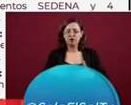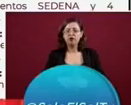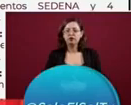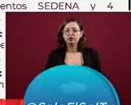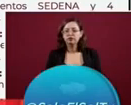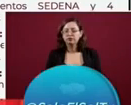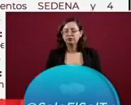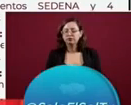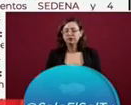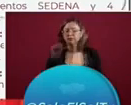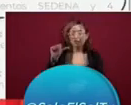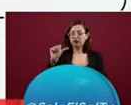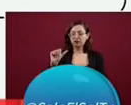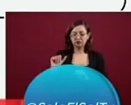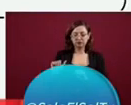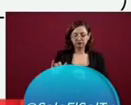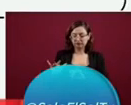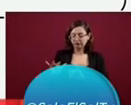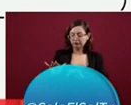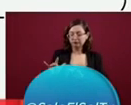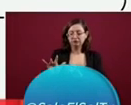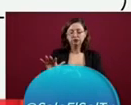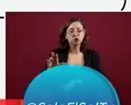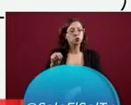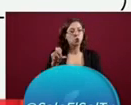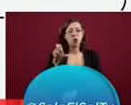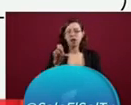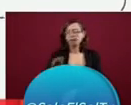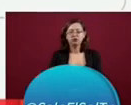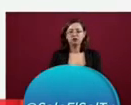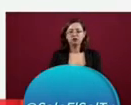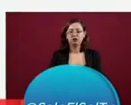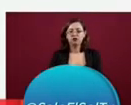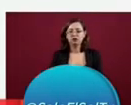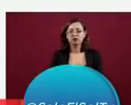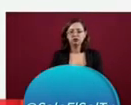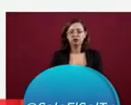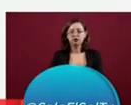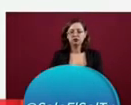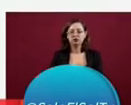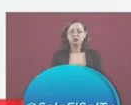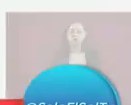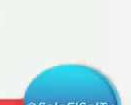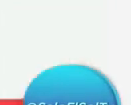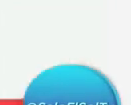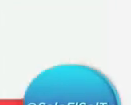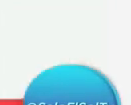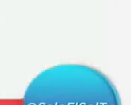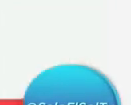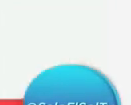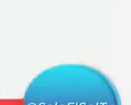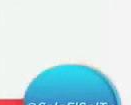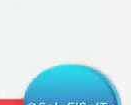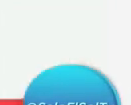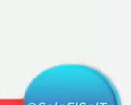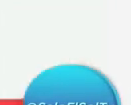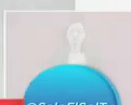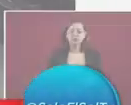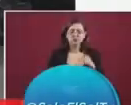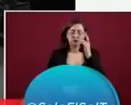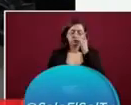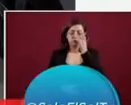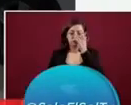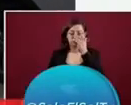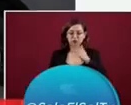acciones que convirtieron en fallida la operación para extraditarlo a Estados Unidos. Todo comenzó a las 2 de la tarde con 30